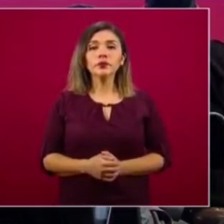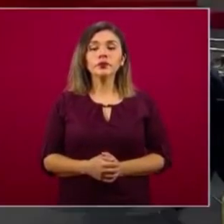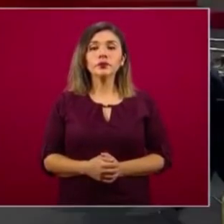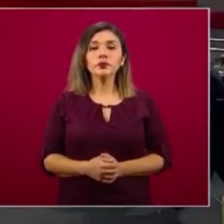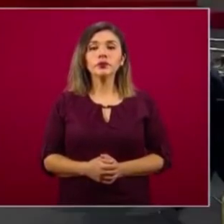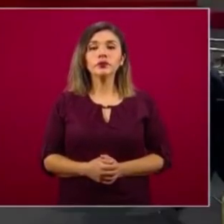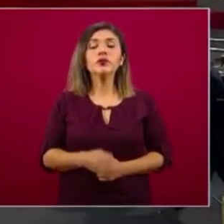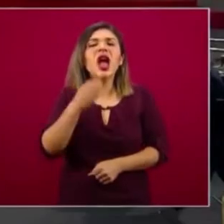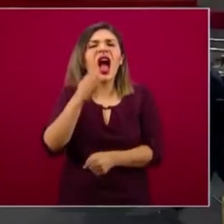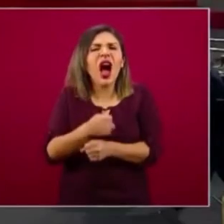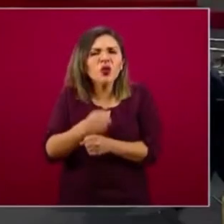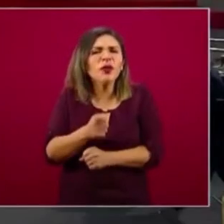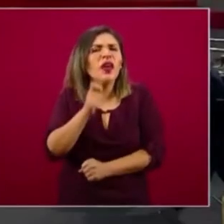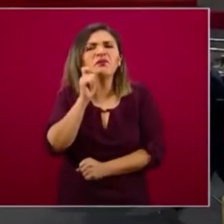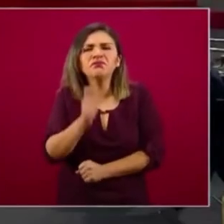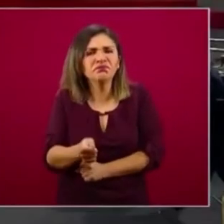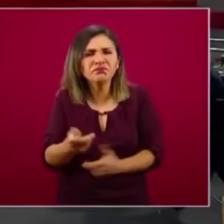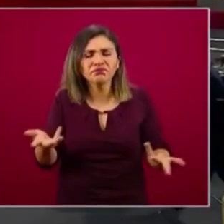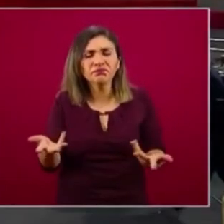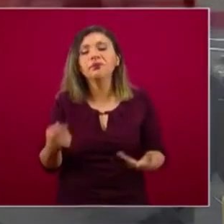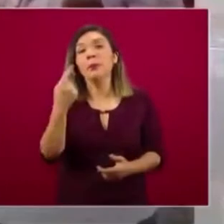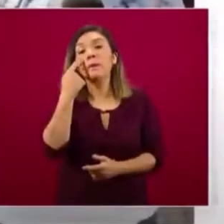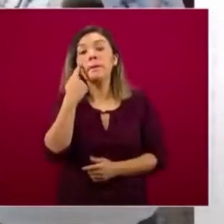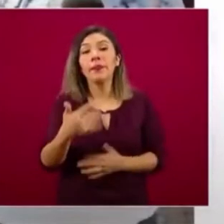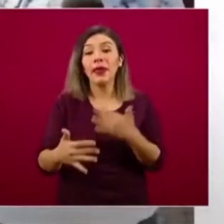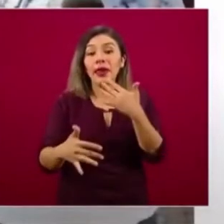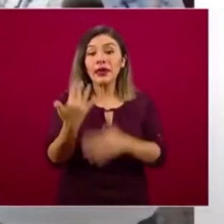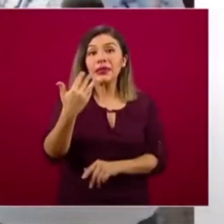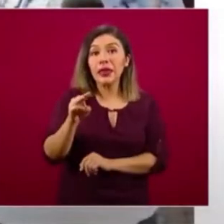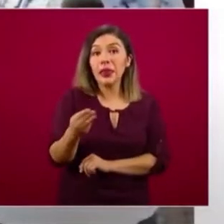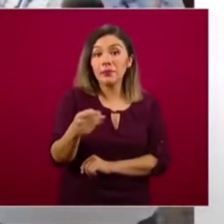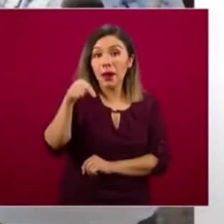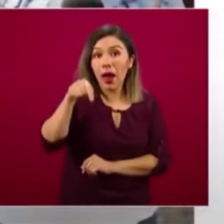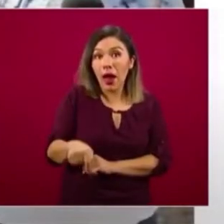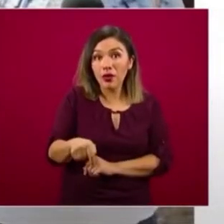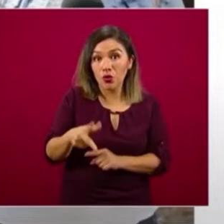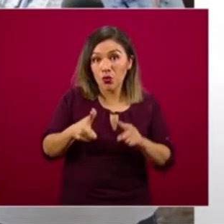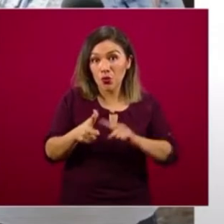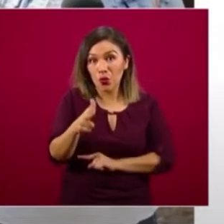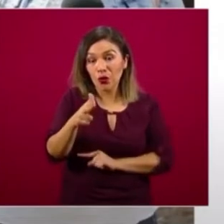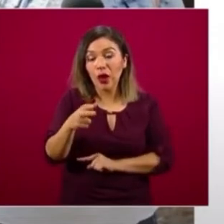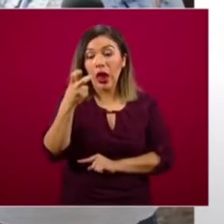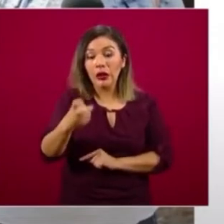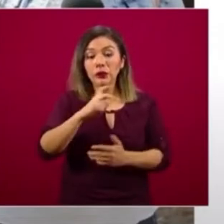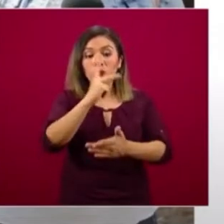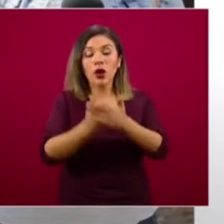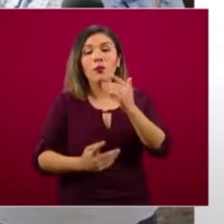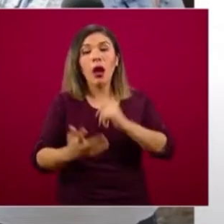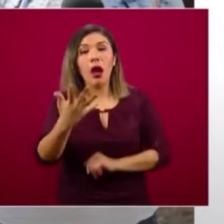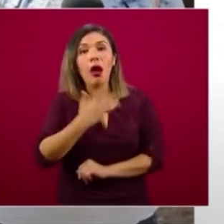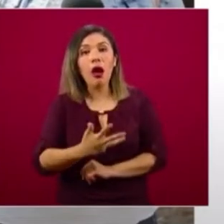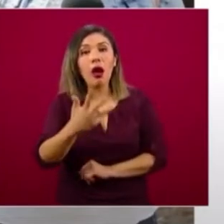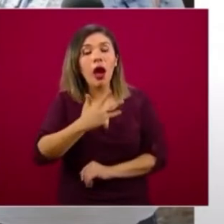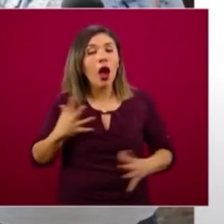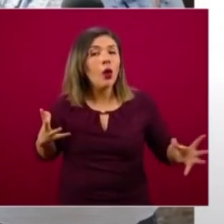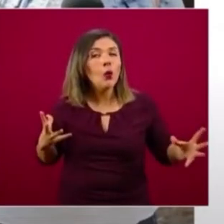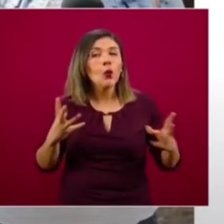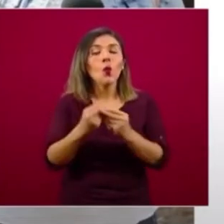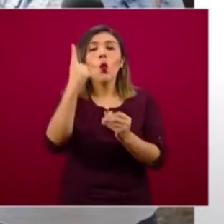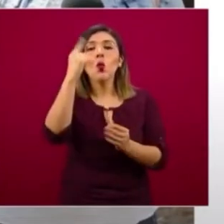Y bueno, ¿dónde estamos? Al 15 de mayo, este programa tenemos un total